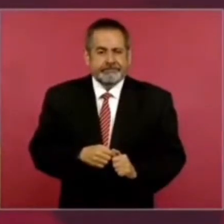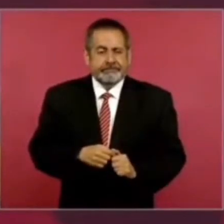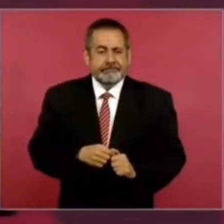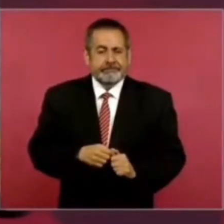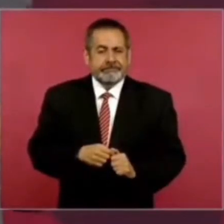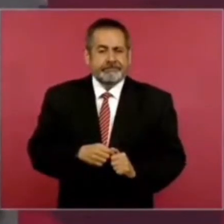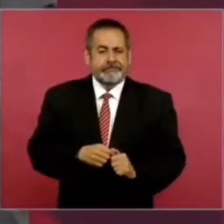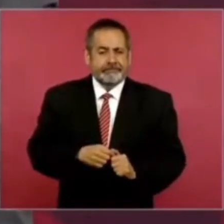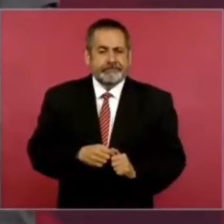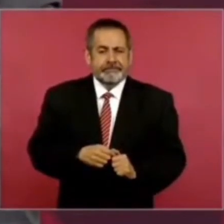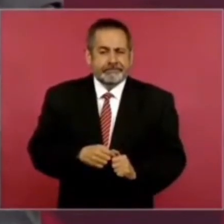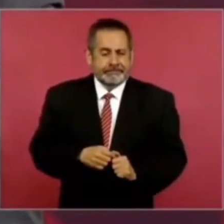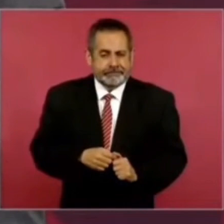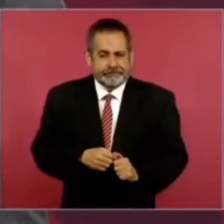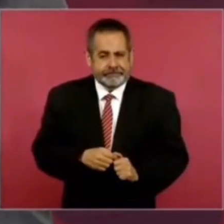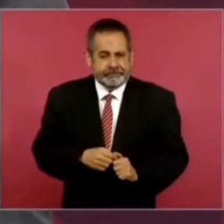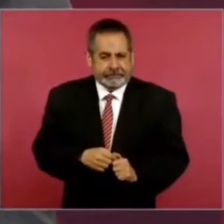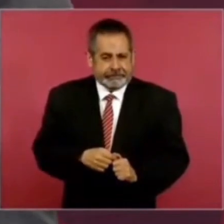Los